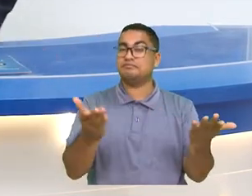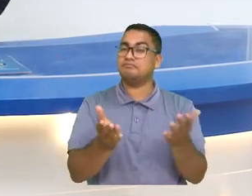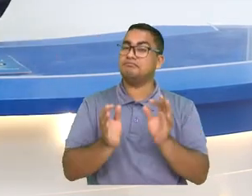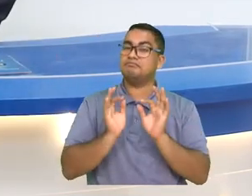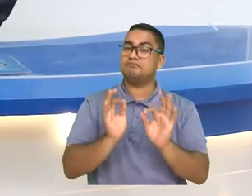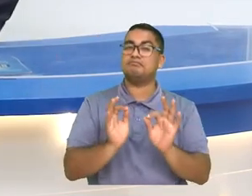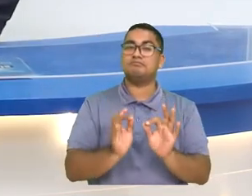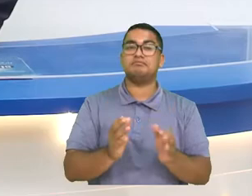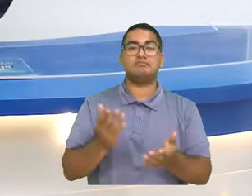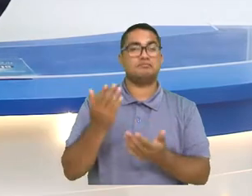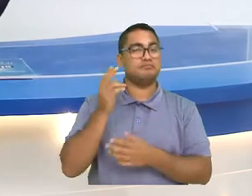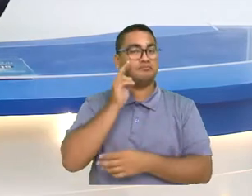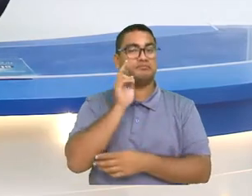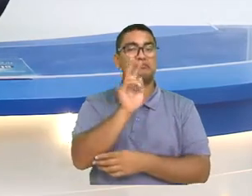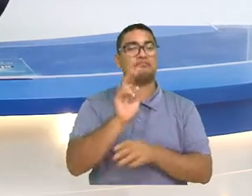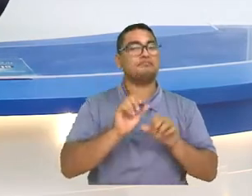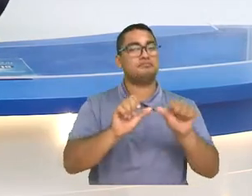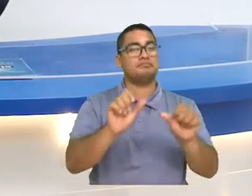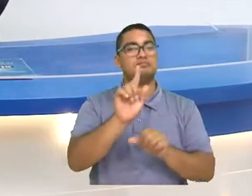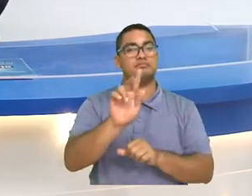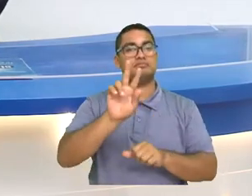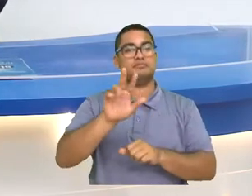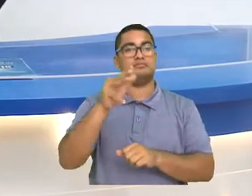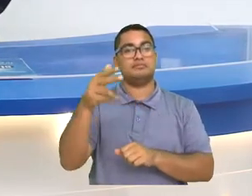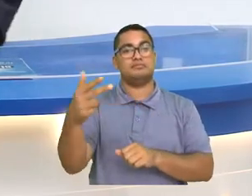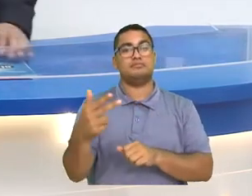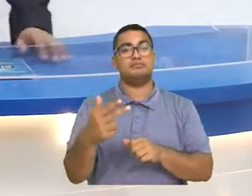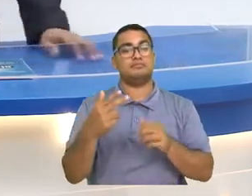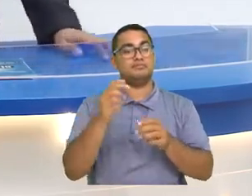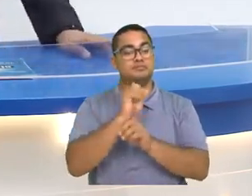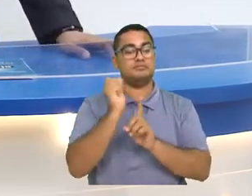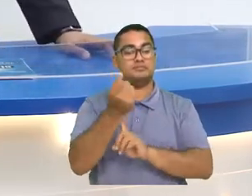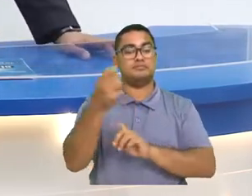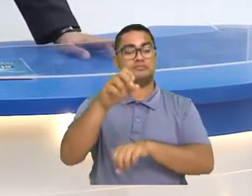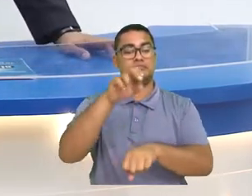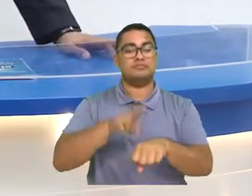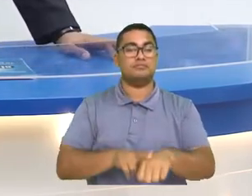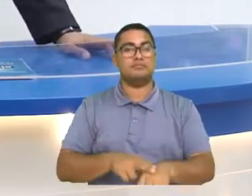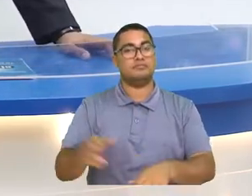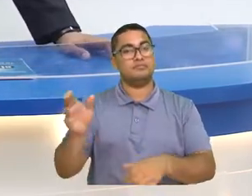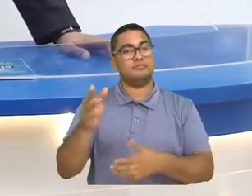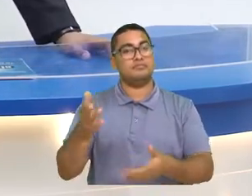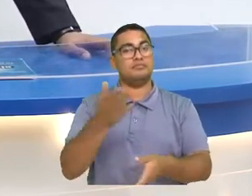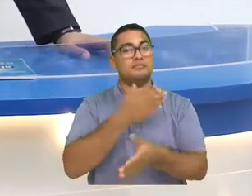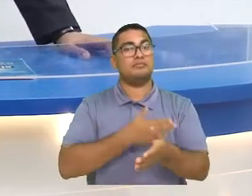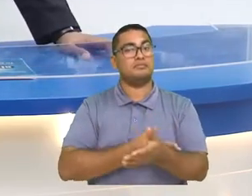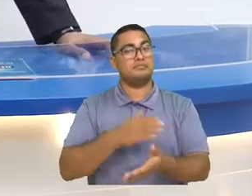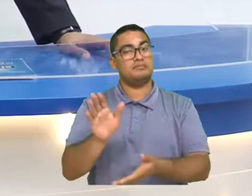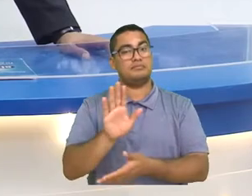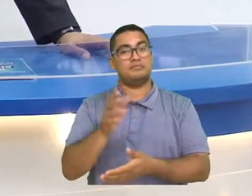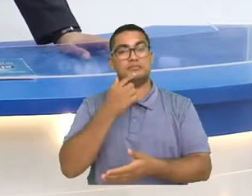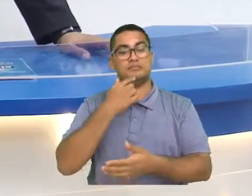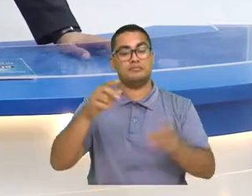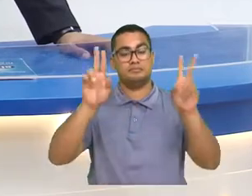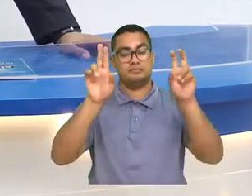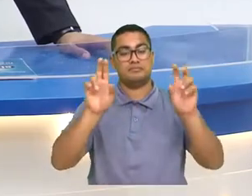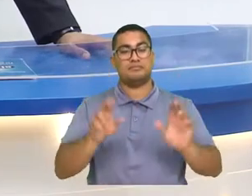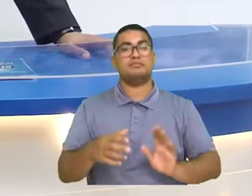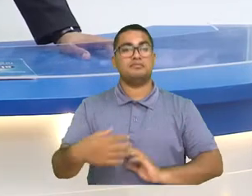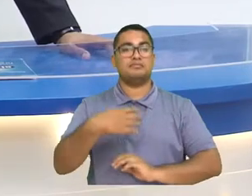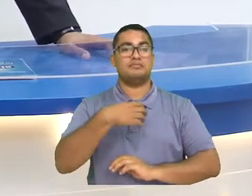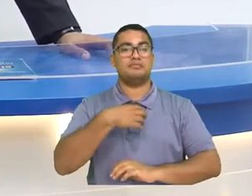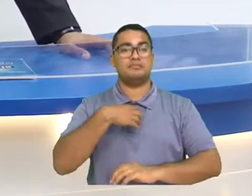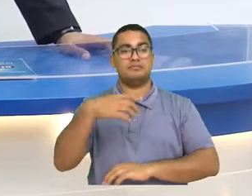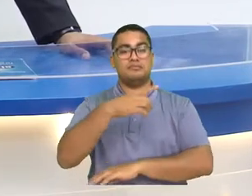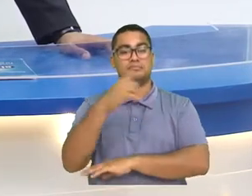Le invitamos a que se quede en fiel sintonía del canal parlamentario, el canal de la Asamblea Nacional. Antes de despedirnos, les dejamos con nuestros titulares correspondientes